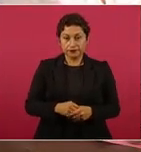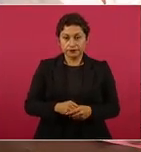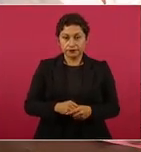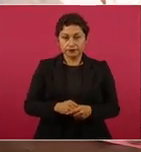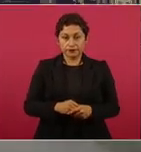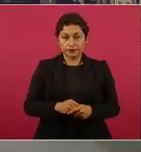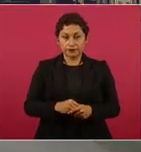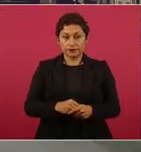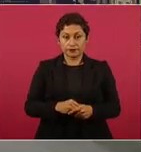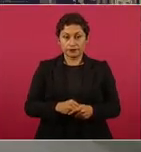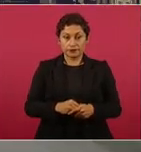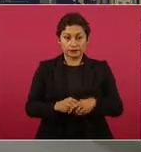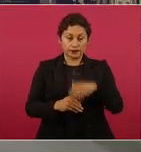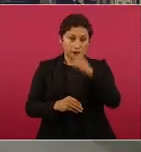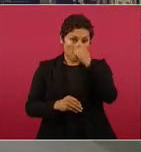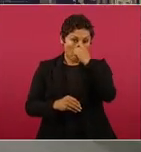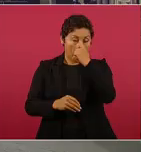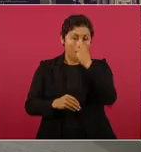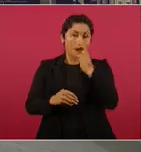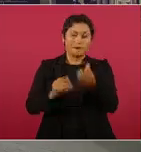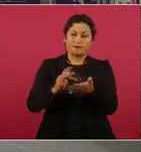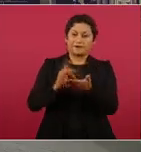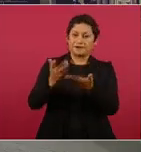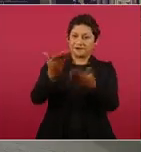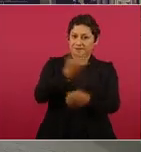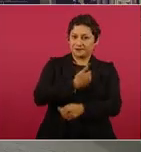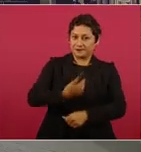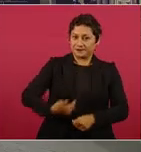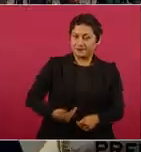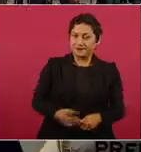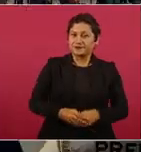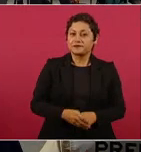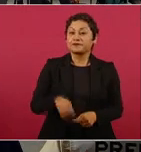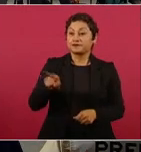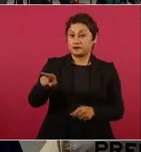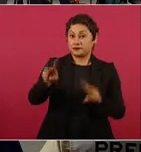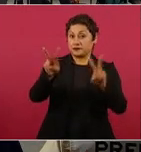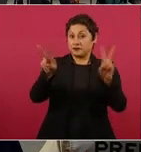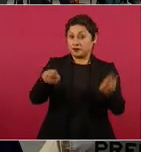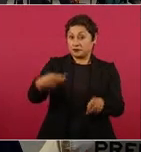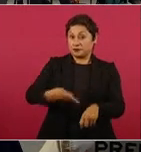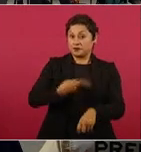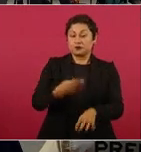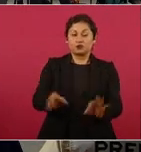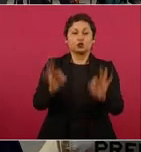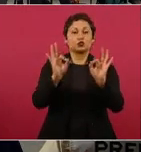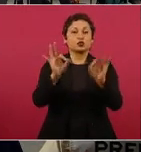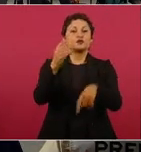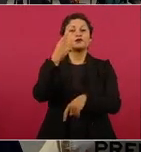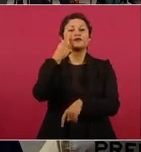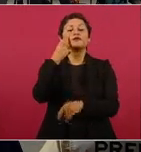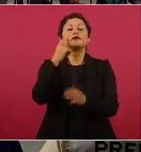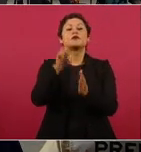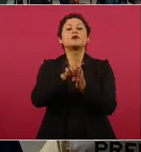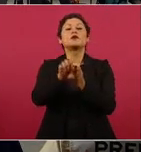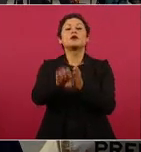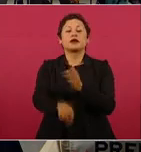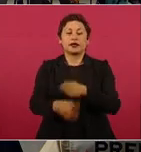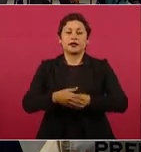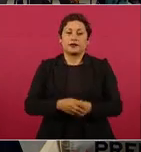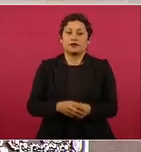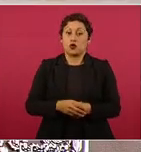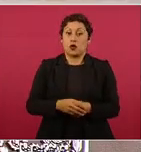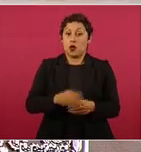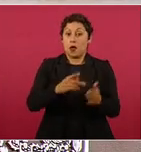Muchas gracias, señor presidente. Esto es una muy buena pregunta porque justo en el plan de salud para el bienestar que hemos